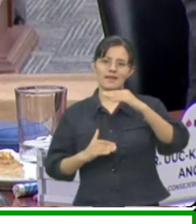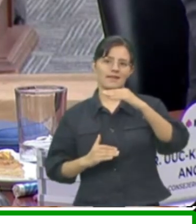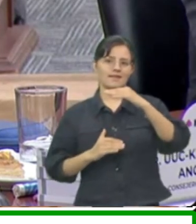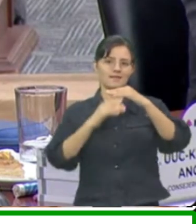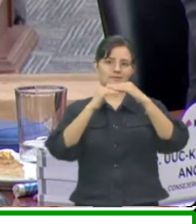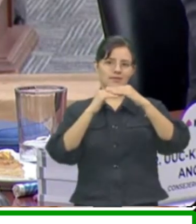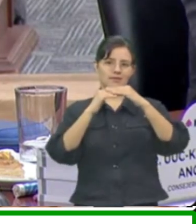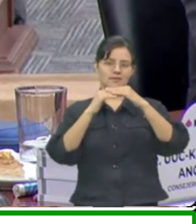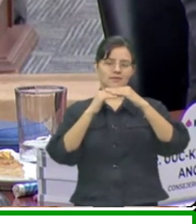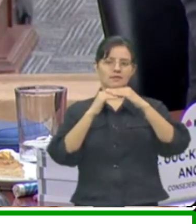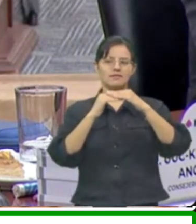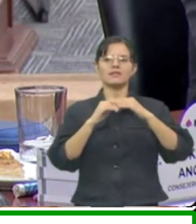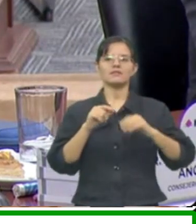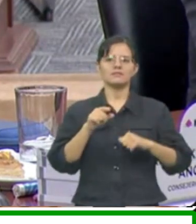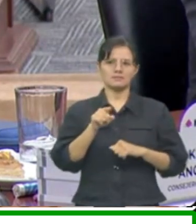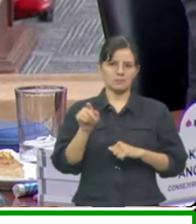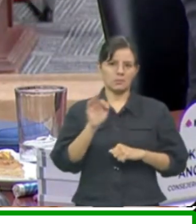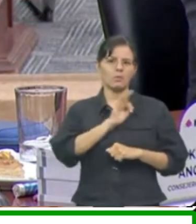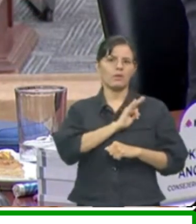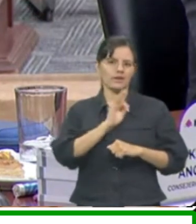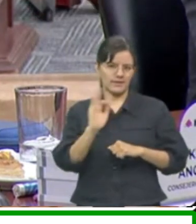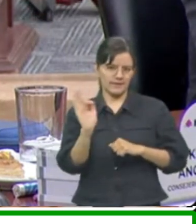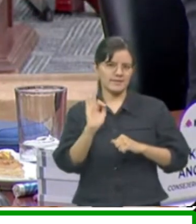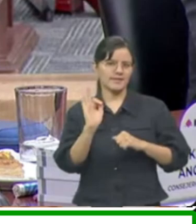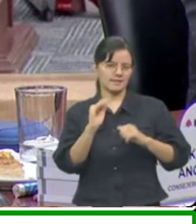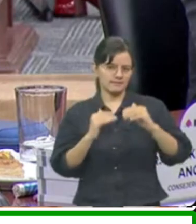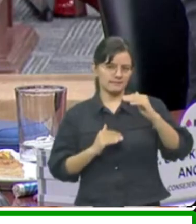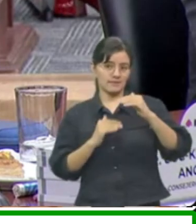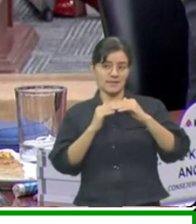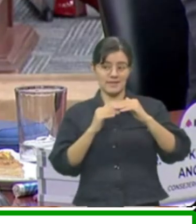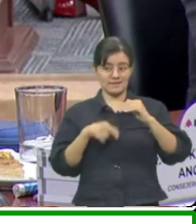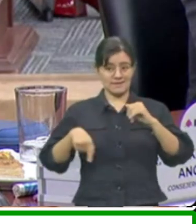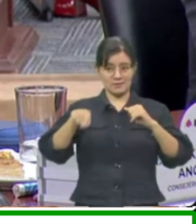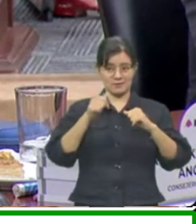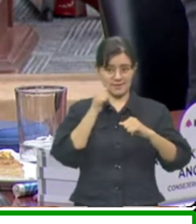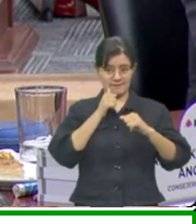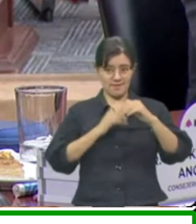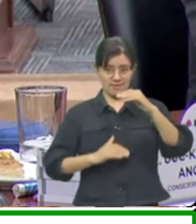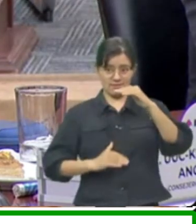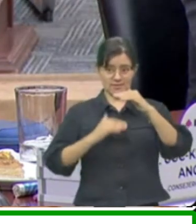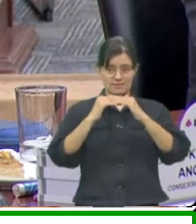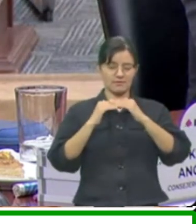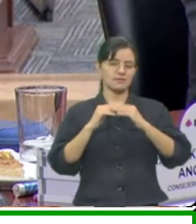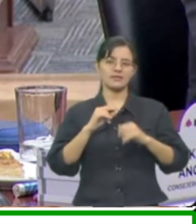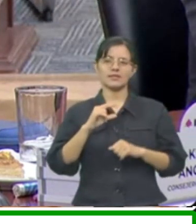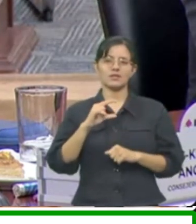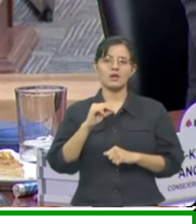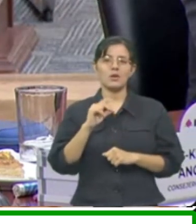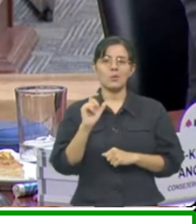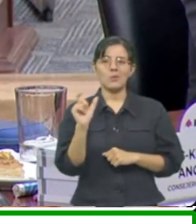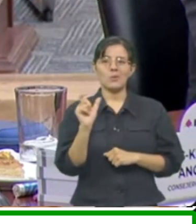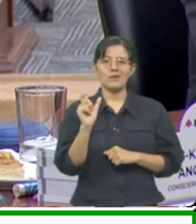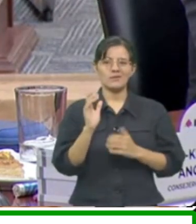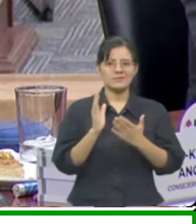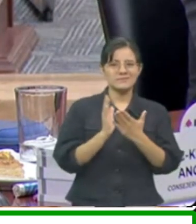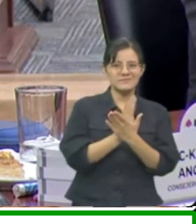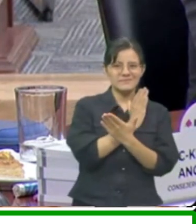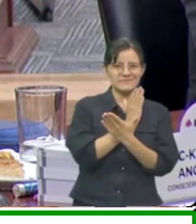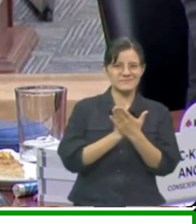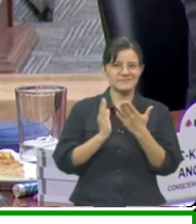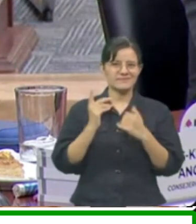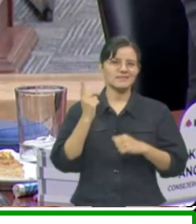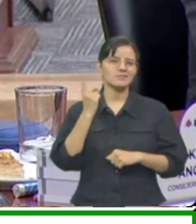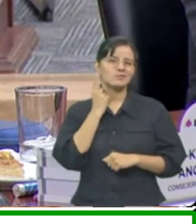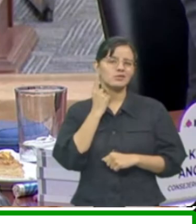se podría llegar, no siempre se llega, si en la aplicación de la fórmula de distribución de diputados de